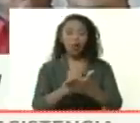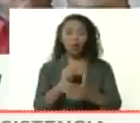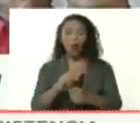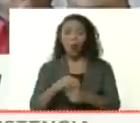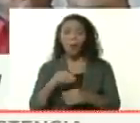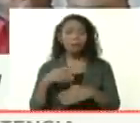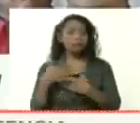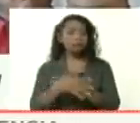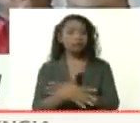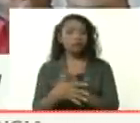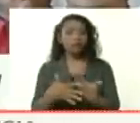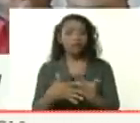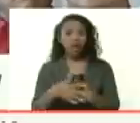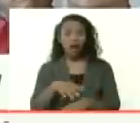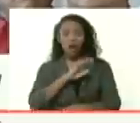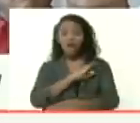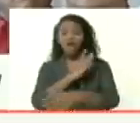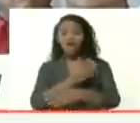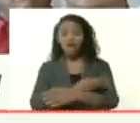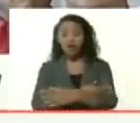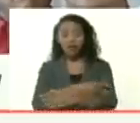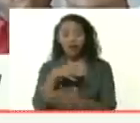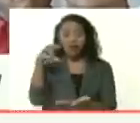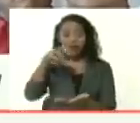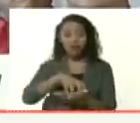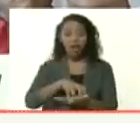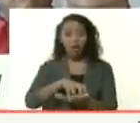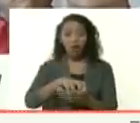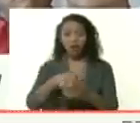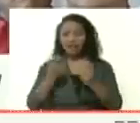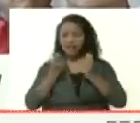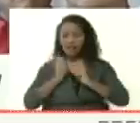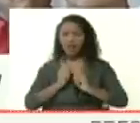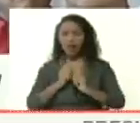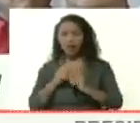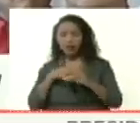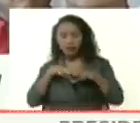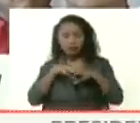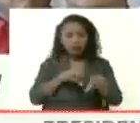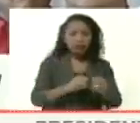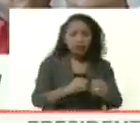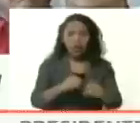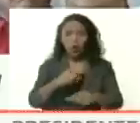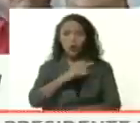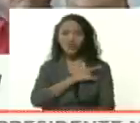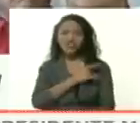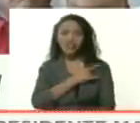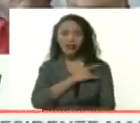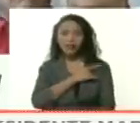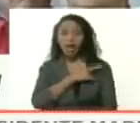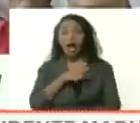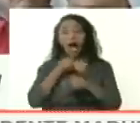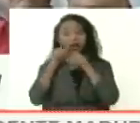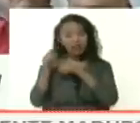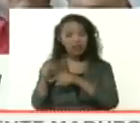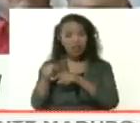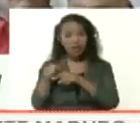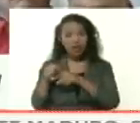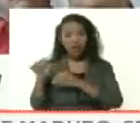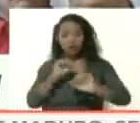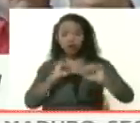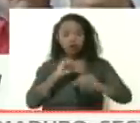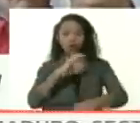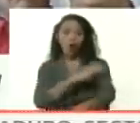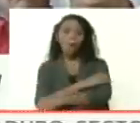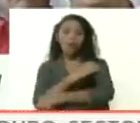por las fuerzas del Estado que intentaban allanar las universidades. Así actúa la derecha cuando gobierna,